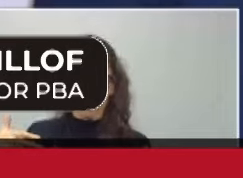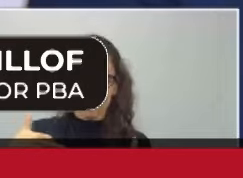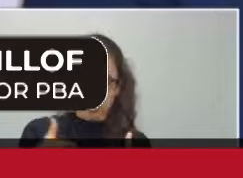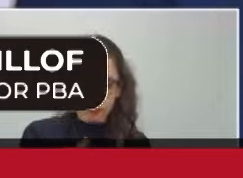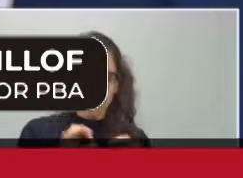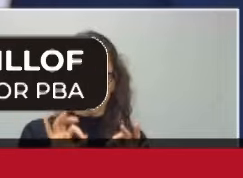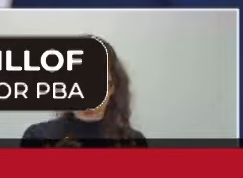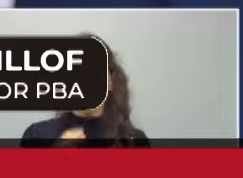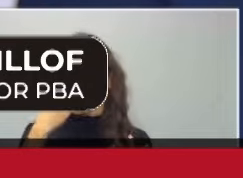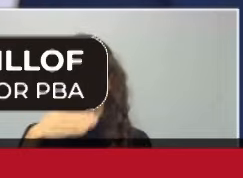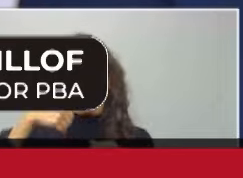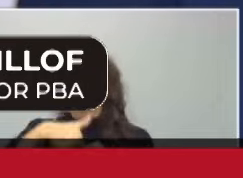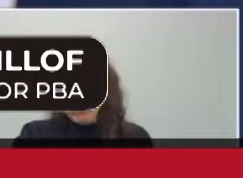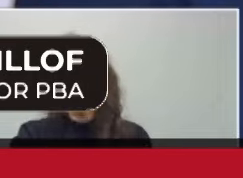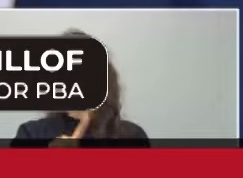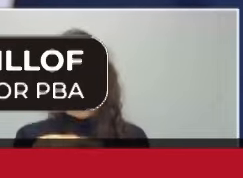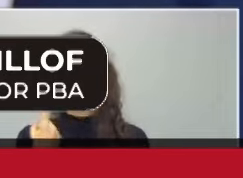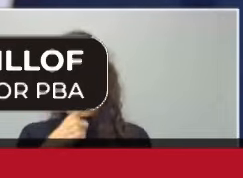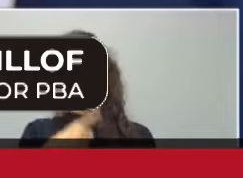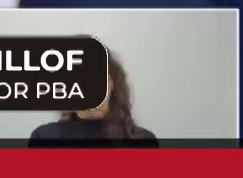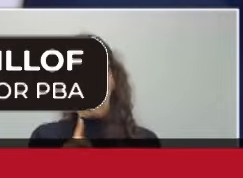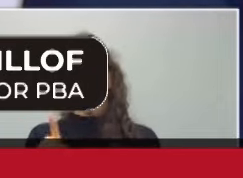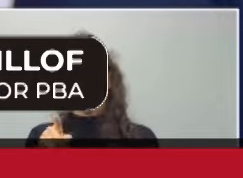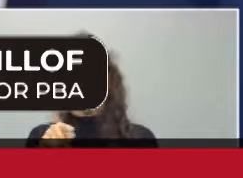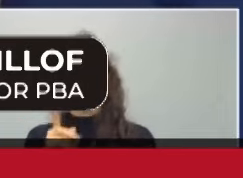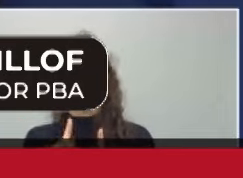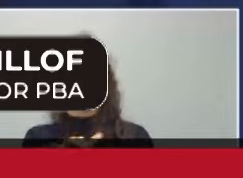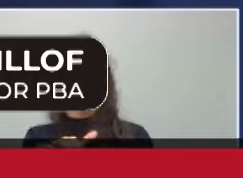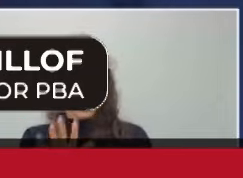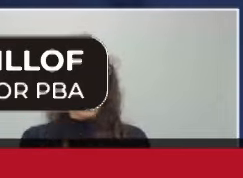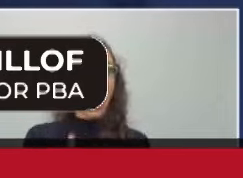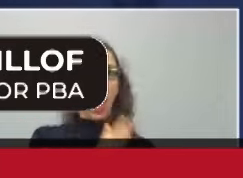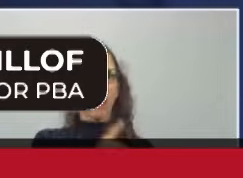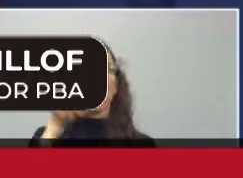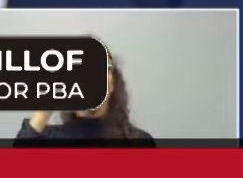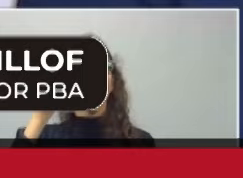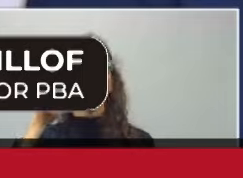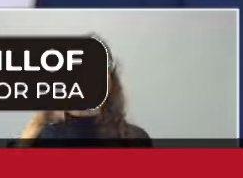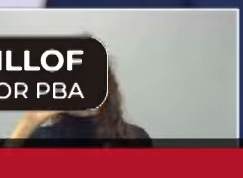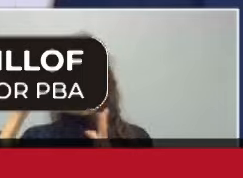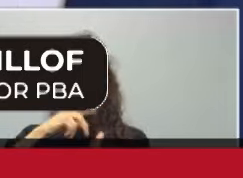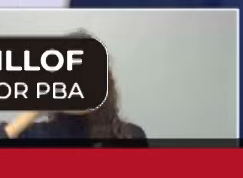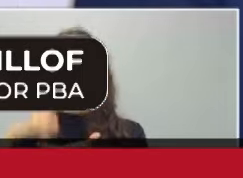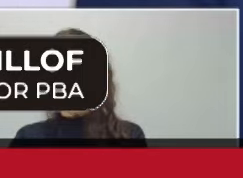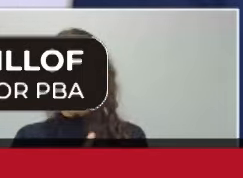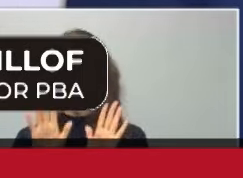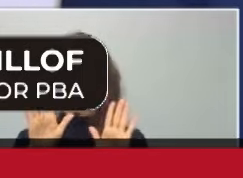previo a las decisiones unilaterales que tomó Milei. La provincia de Buenos Aires